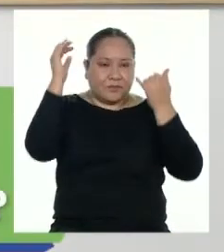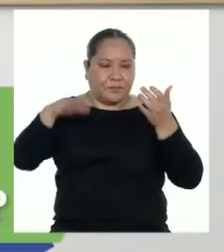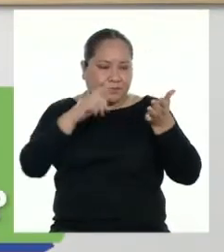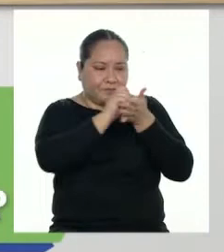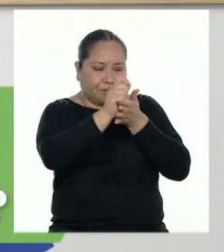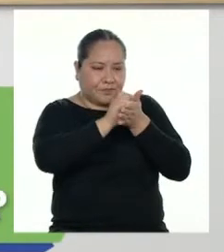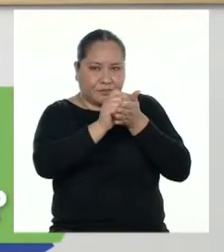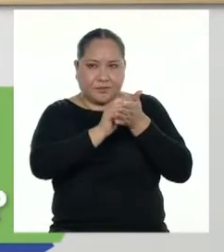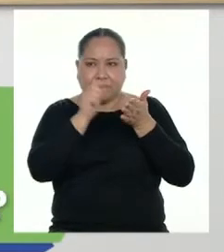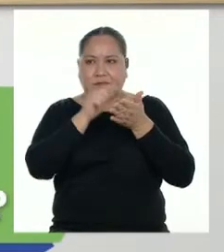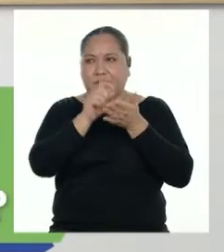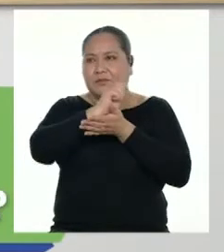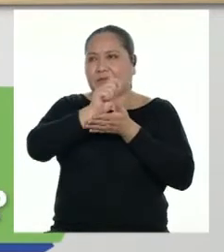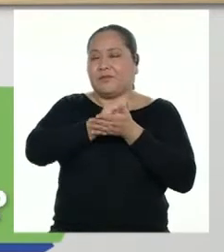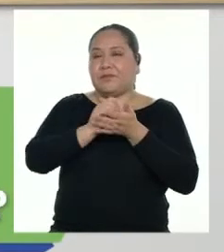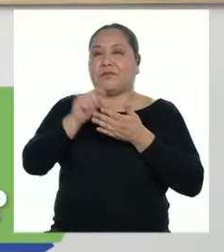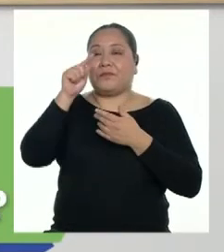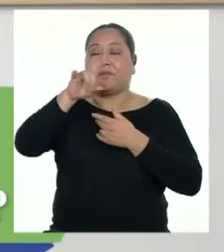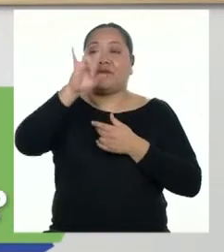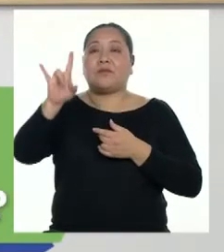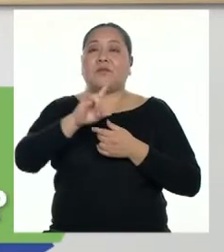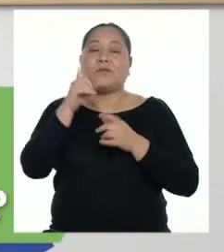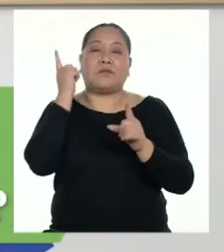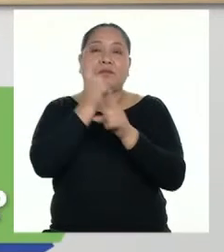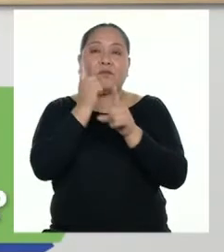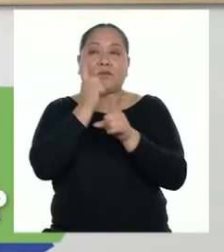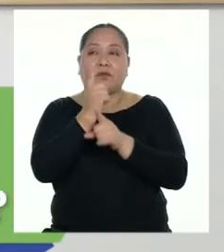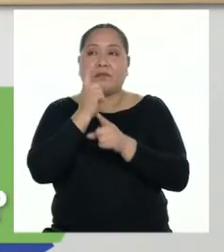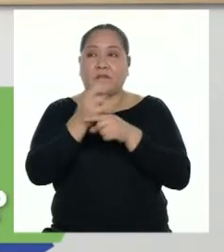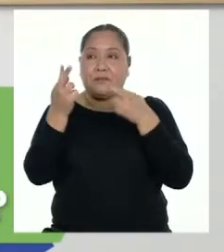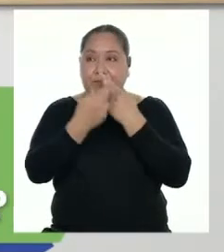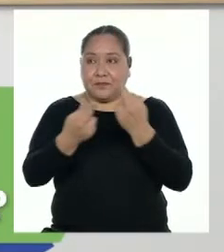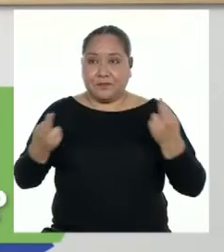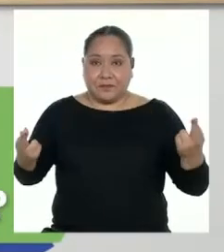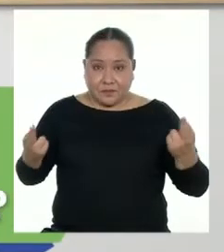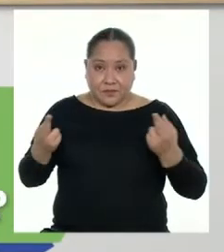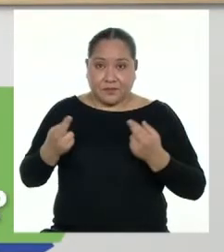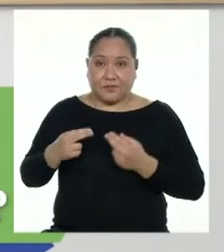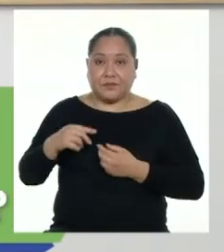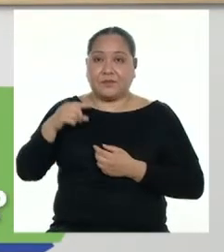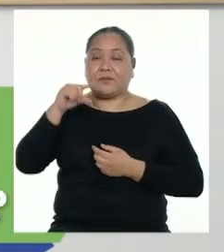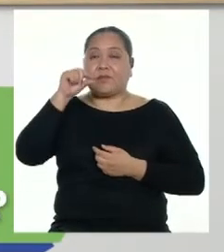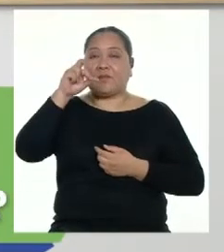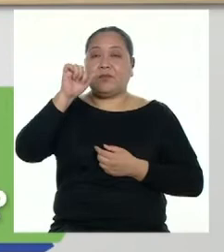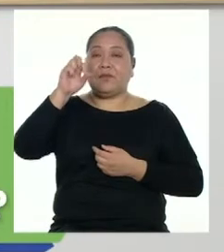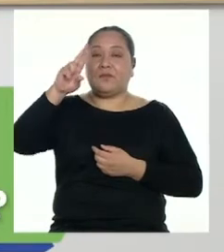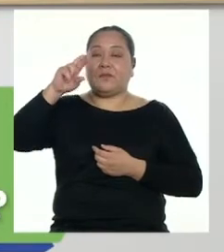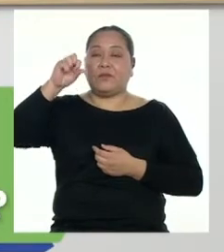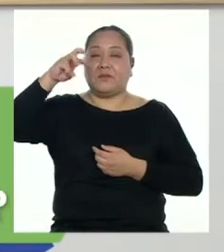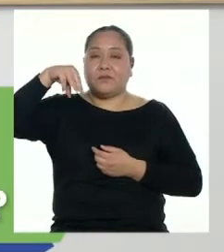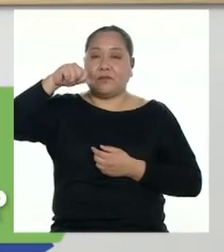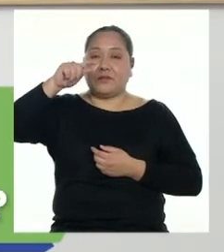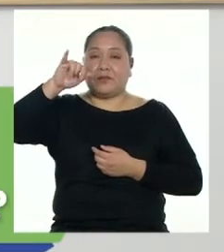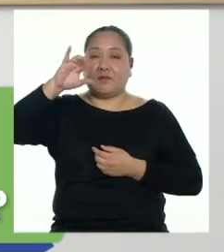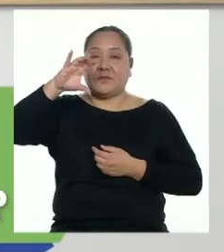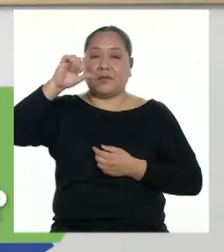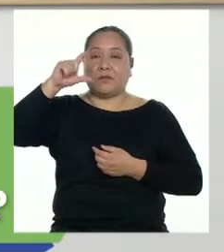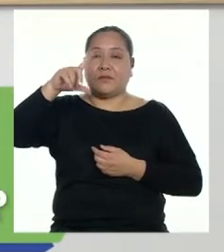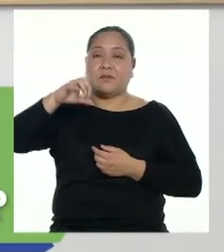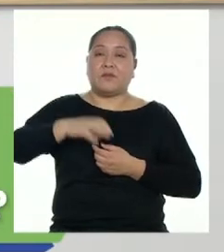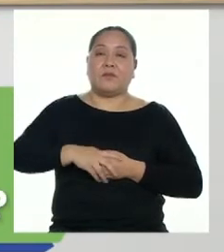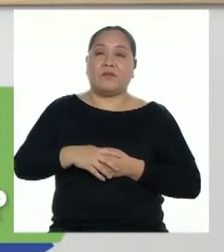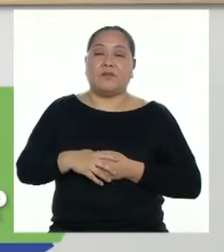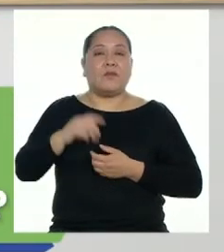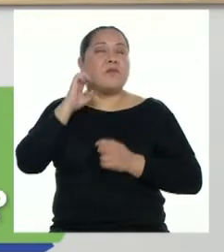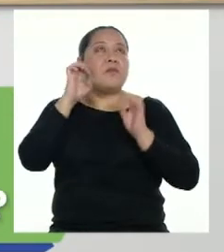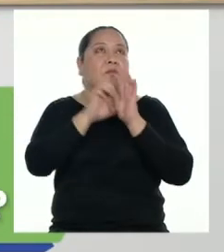texto están escritas haciendo un uso adecuado de los recursos gramaticales y ortográficos? Por ejemplo, el uso